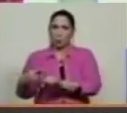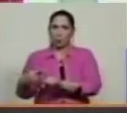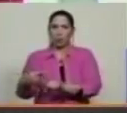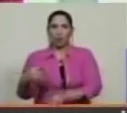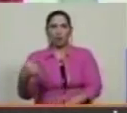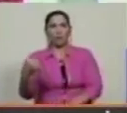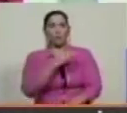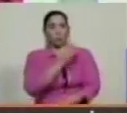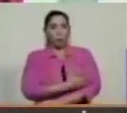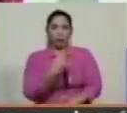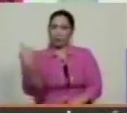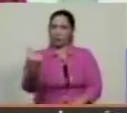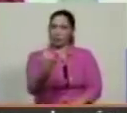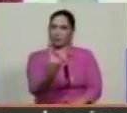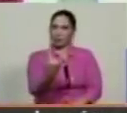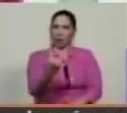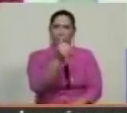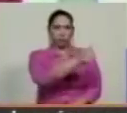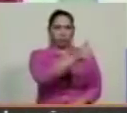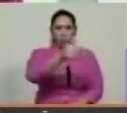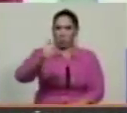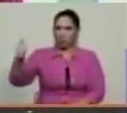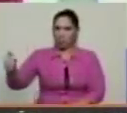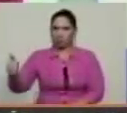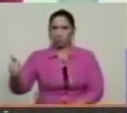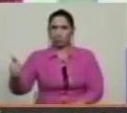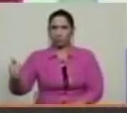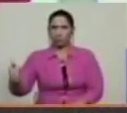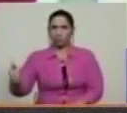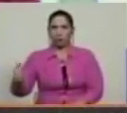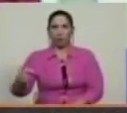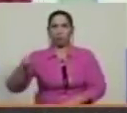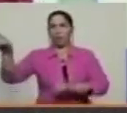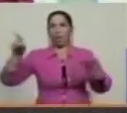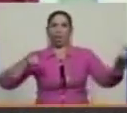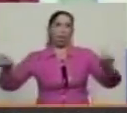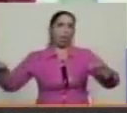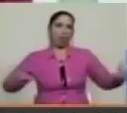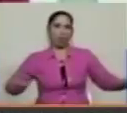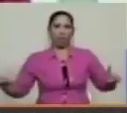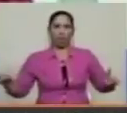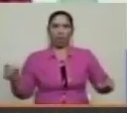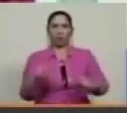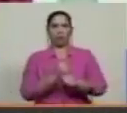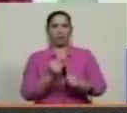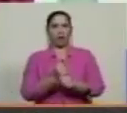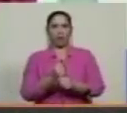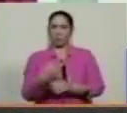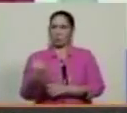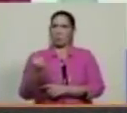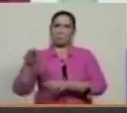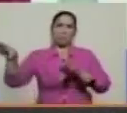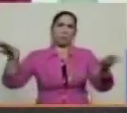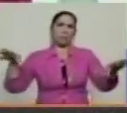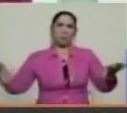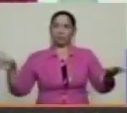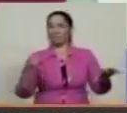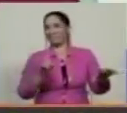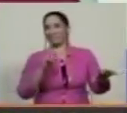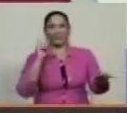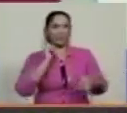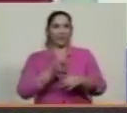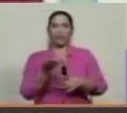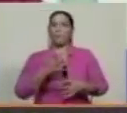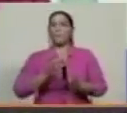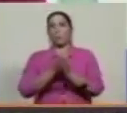nosotros. O sea, usted por aquí, usted por aquí, usted por aquí, tiene una fuerza, y usted la suma, X,